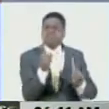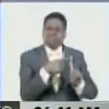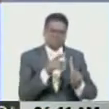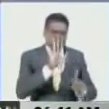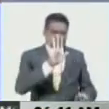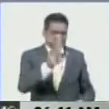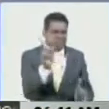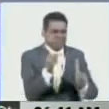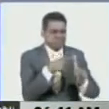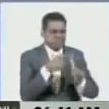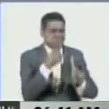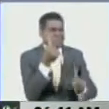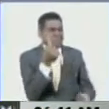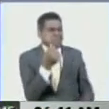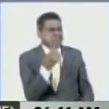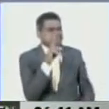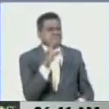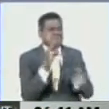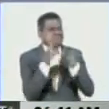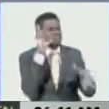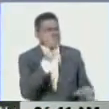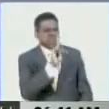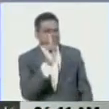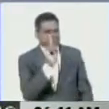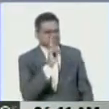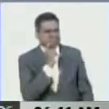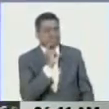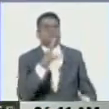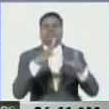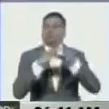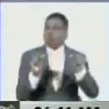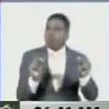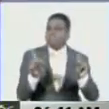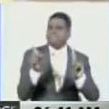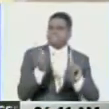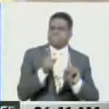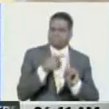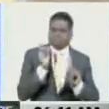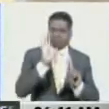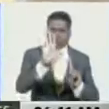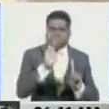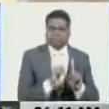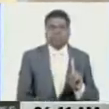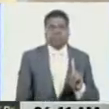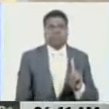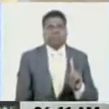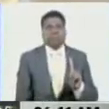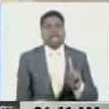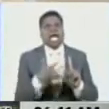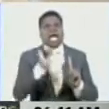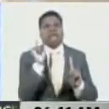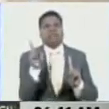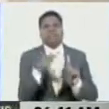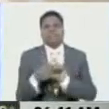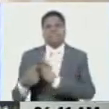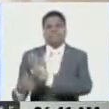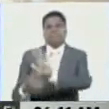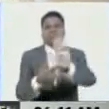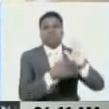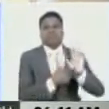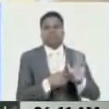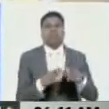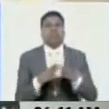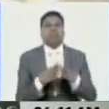Y eso no es por casualidad. Eso se da en esos términos porque ahí es donde revelamos y donde exhibimos las